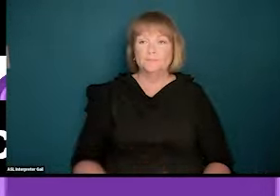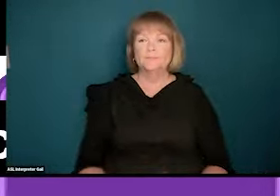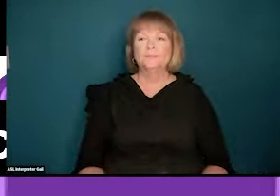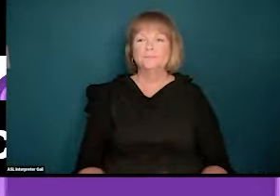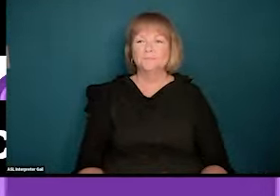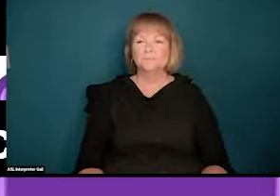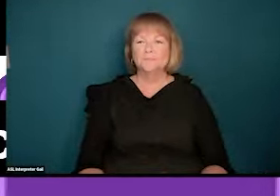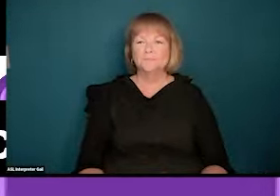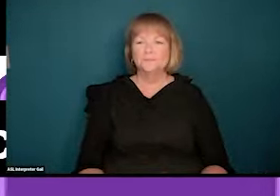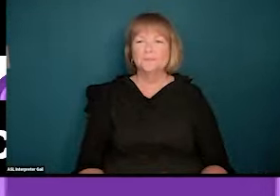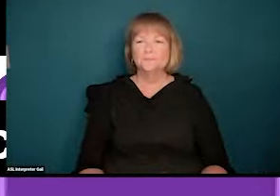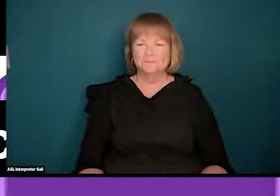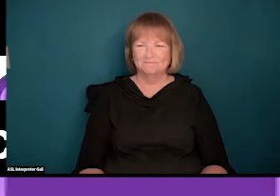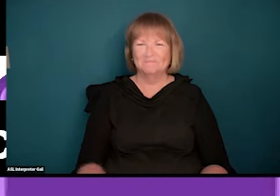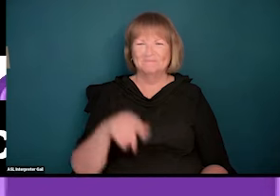Entonces,